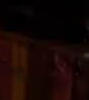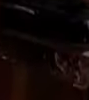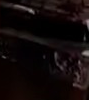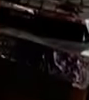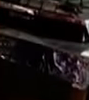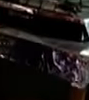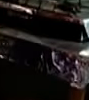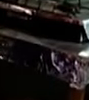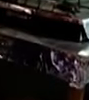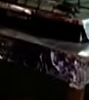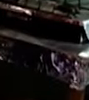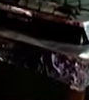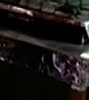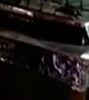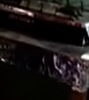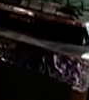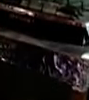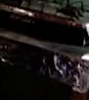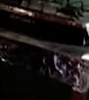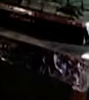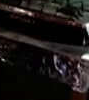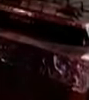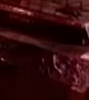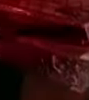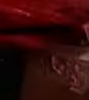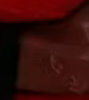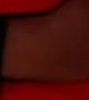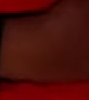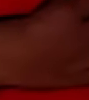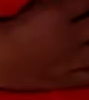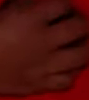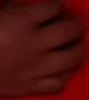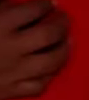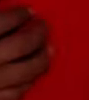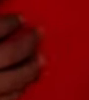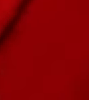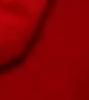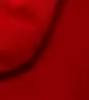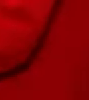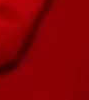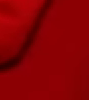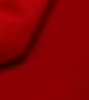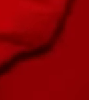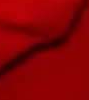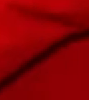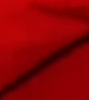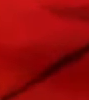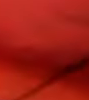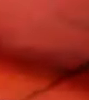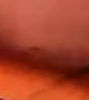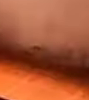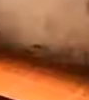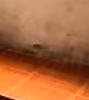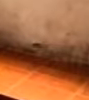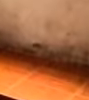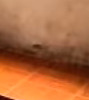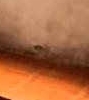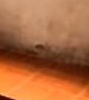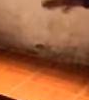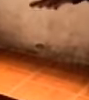Magdalena, Tlaltelulco, Tlaxcala y Chautempan. Asimismo, Chávez Ruelas convivió con cada uno de los infantes y sus familias a fin